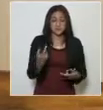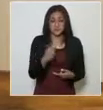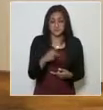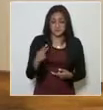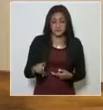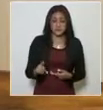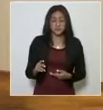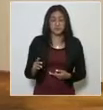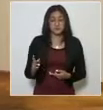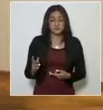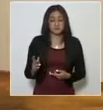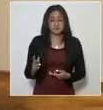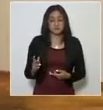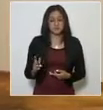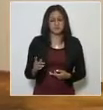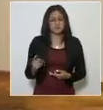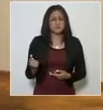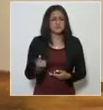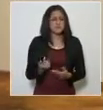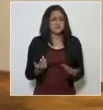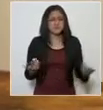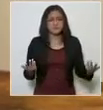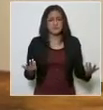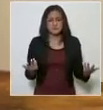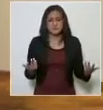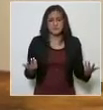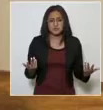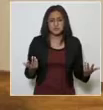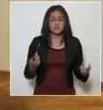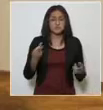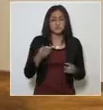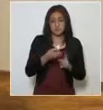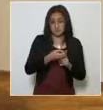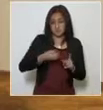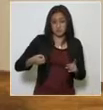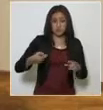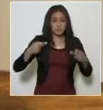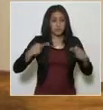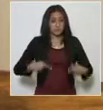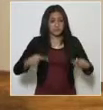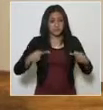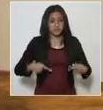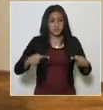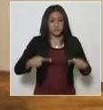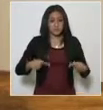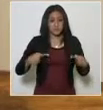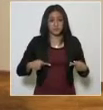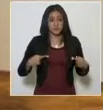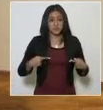propio de organizaciones de personas